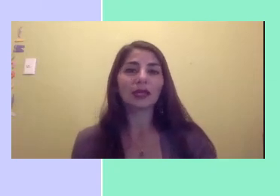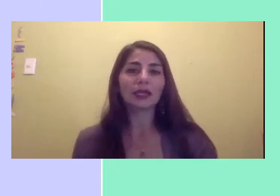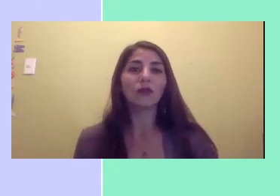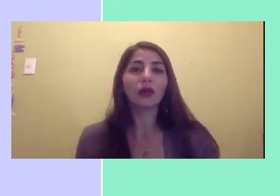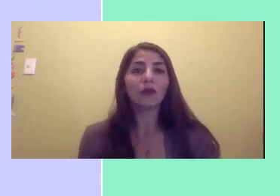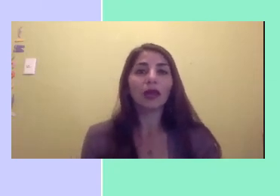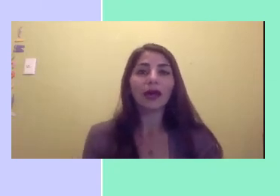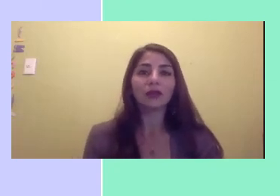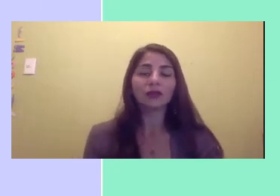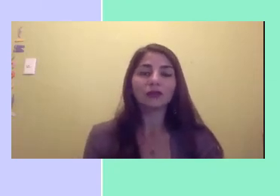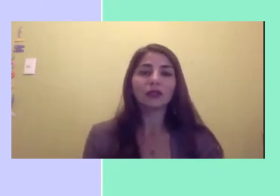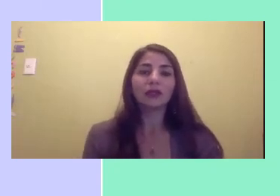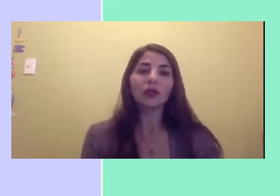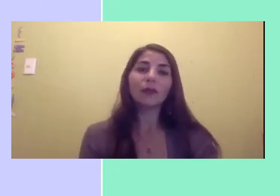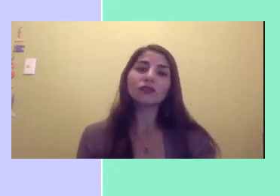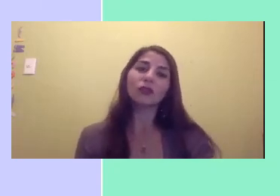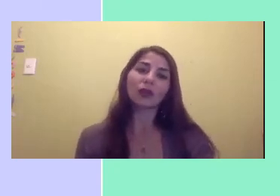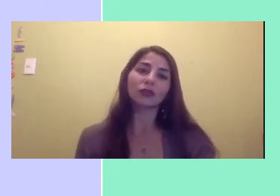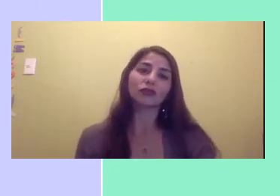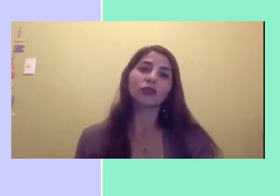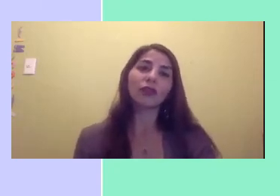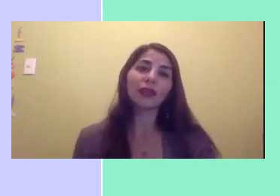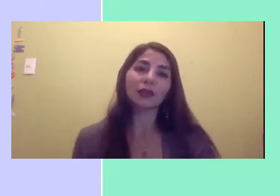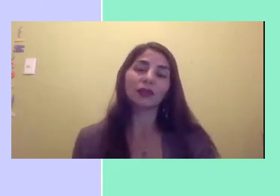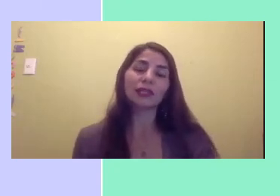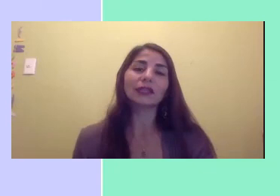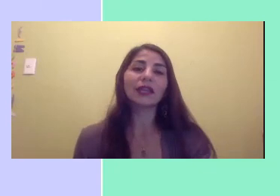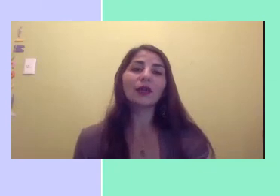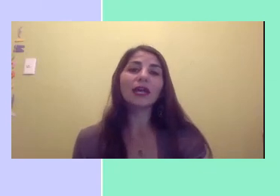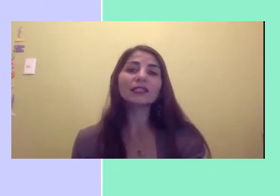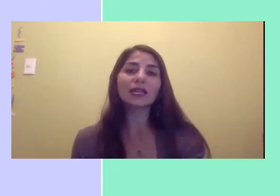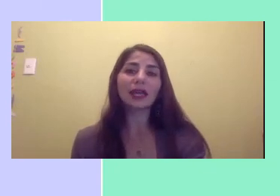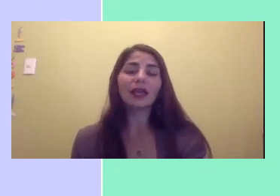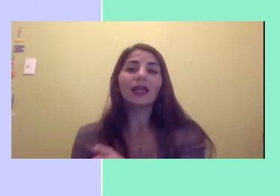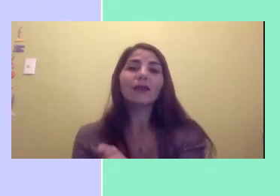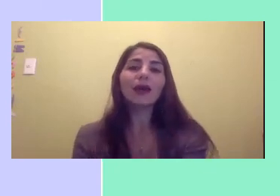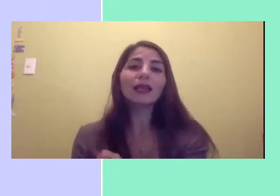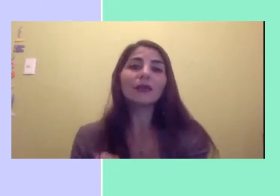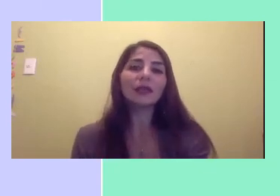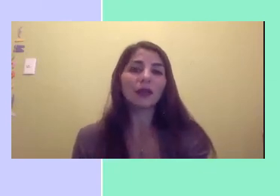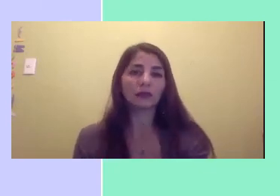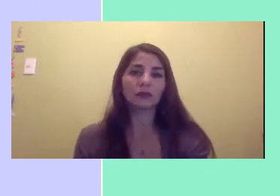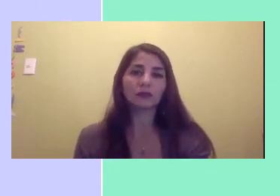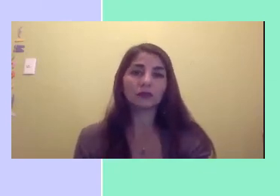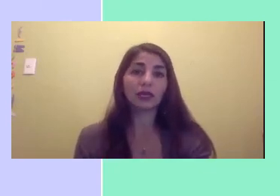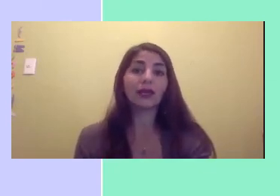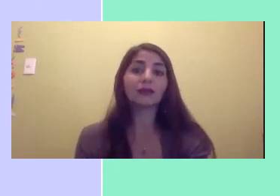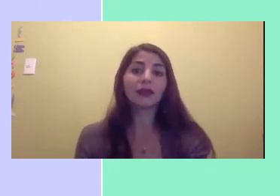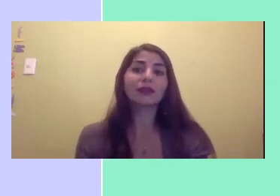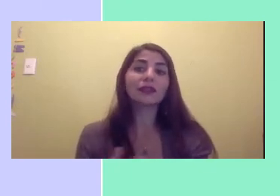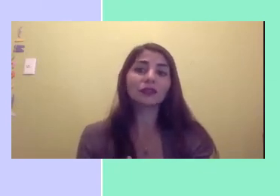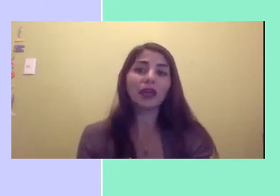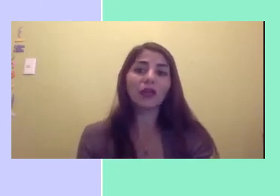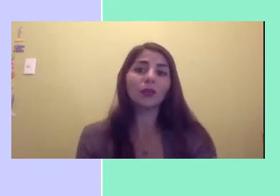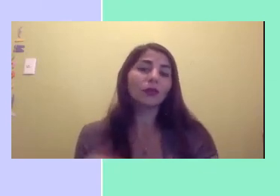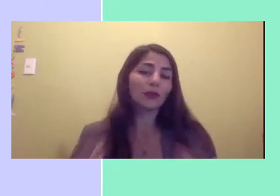conocer también que el vocabulario de una persona con sordera que utiliza la lengua de señas es más limitado, ¿ya?